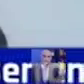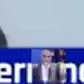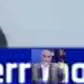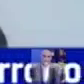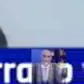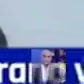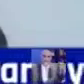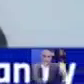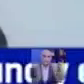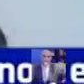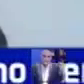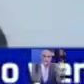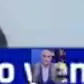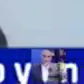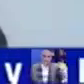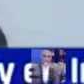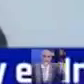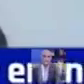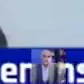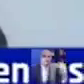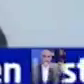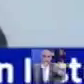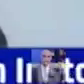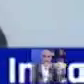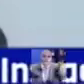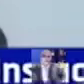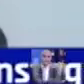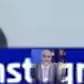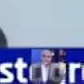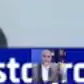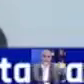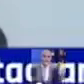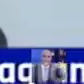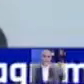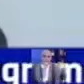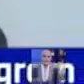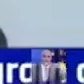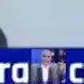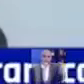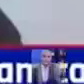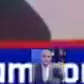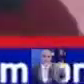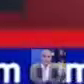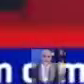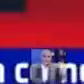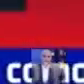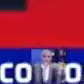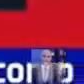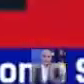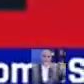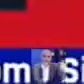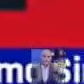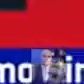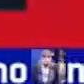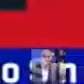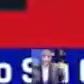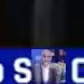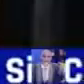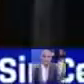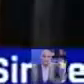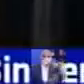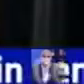público memorioso, Vicente y allá Ceci en producción. Gracias,